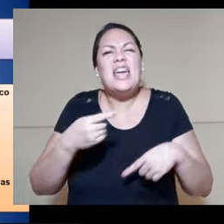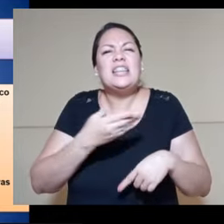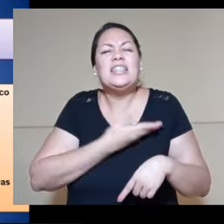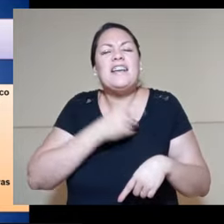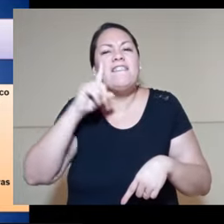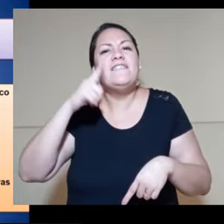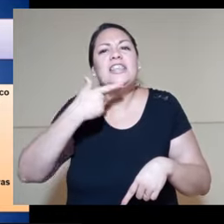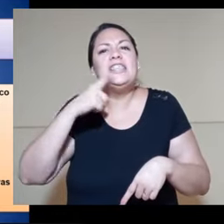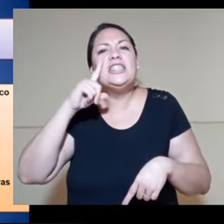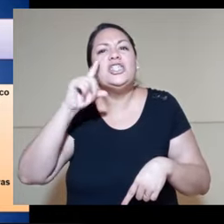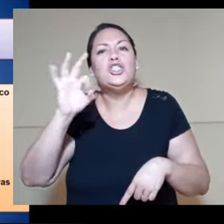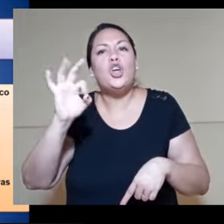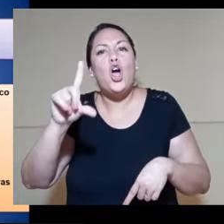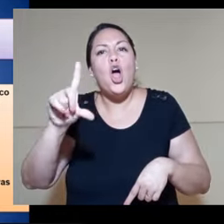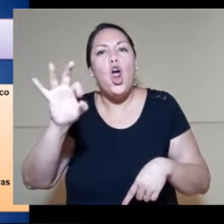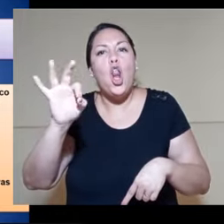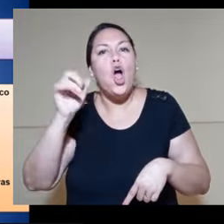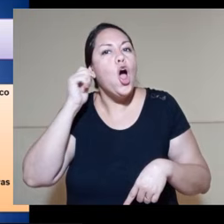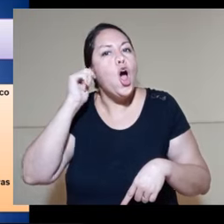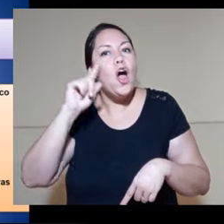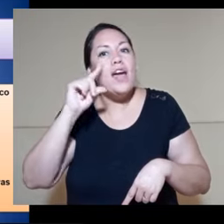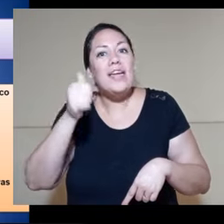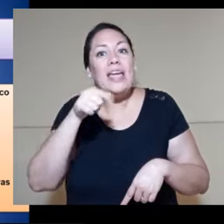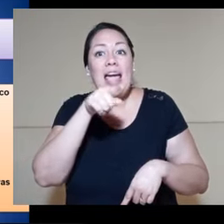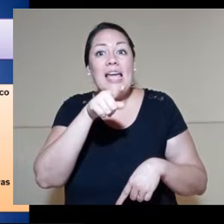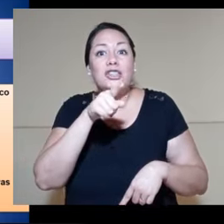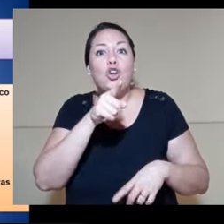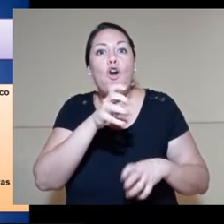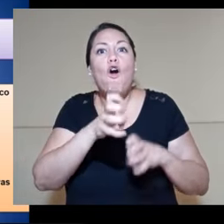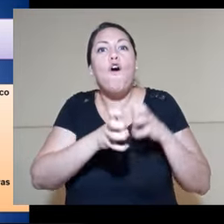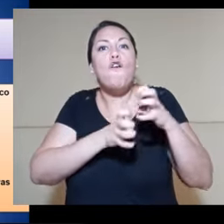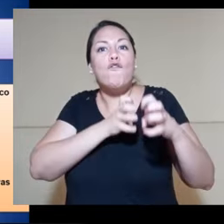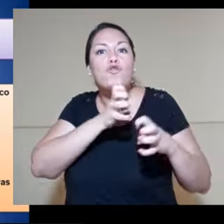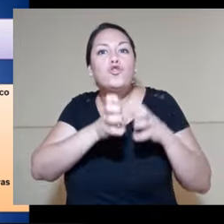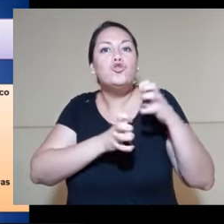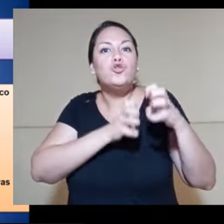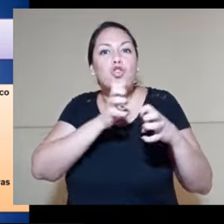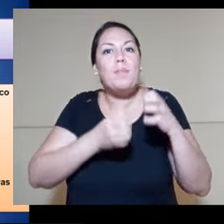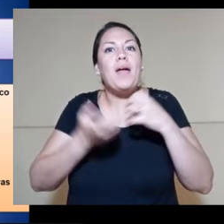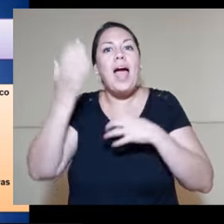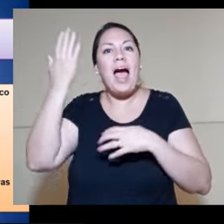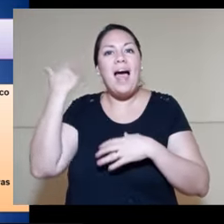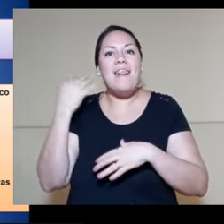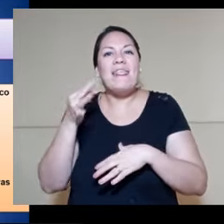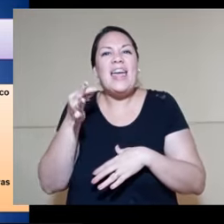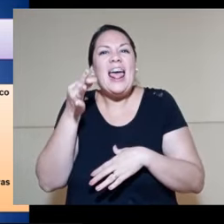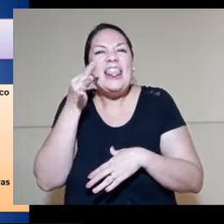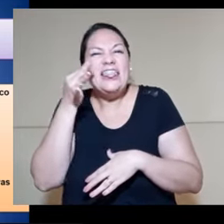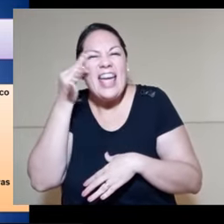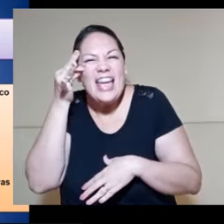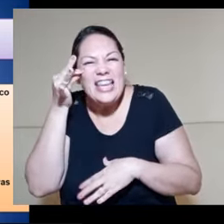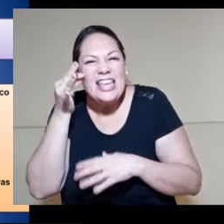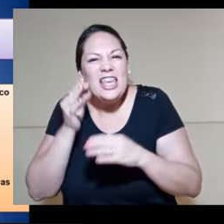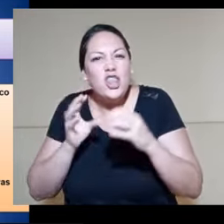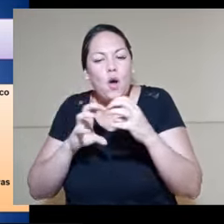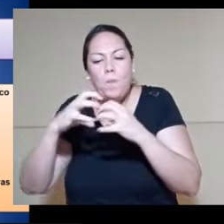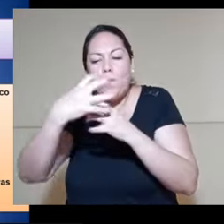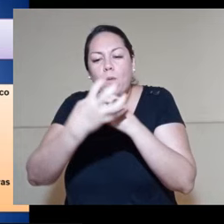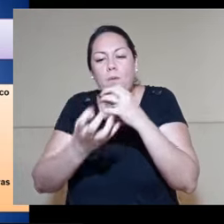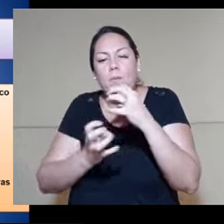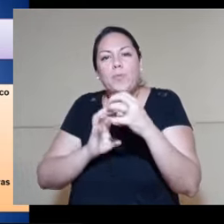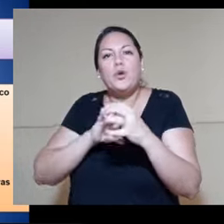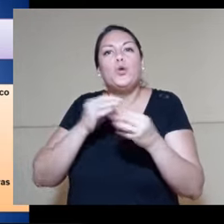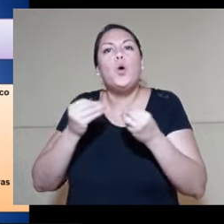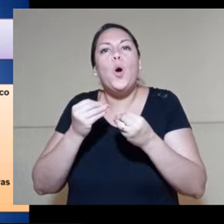al principio, la fisiología es el funcionamiento. Ustedes hasta ahora han estado viendo cómo se constituye el tejido nervioso, cómo